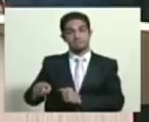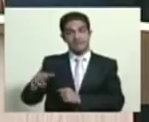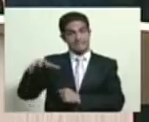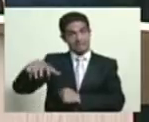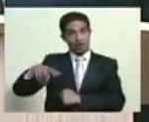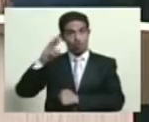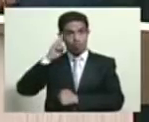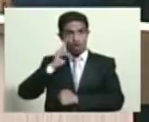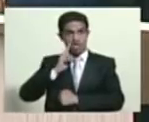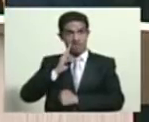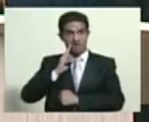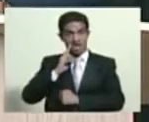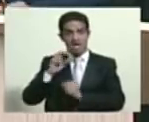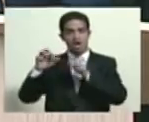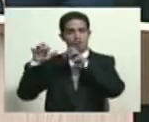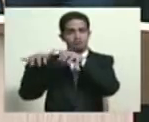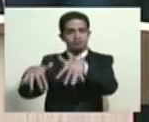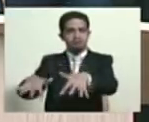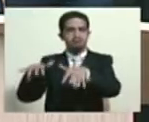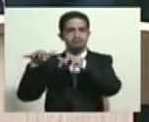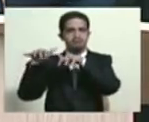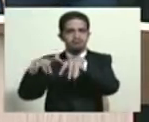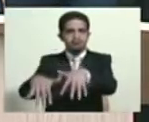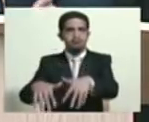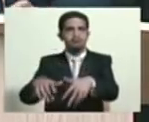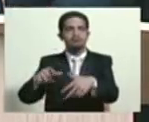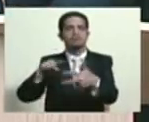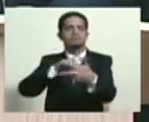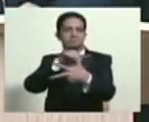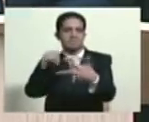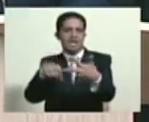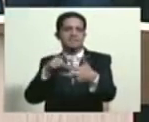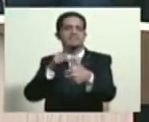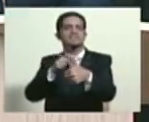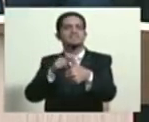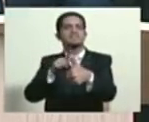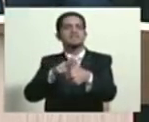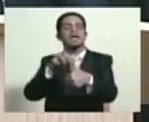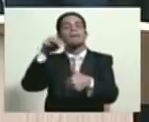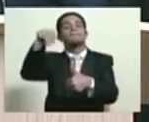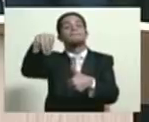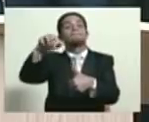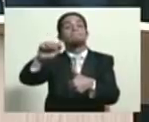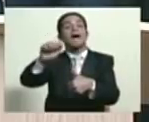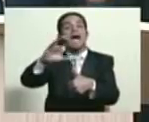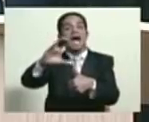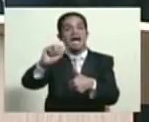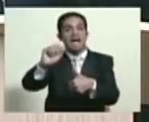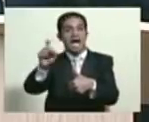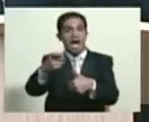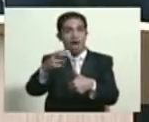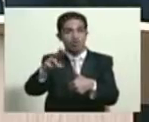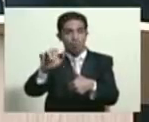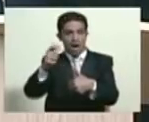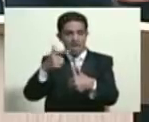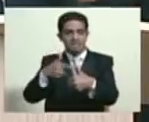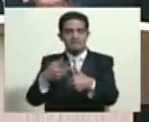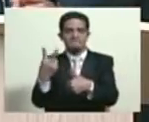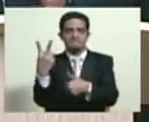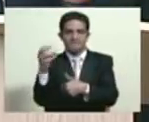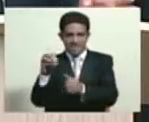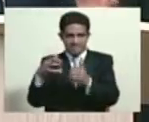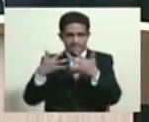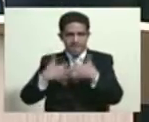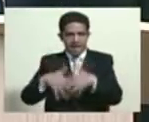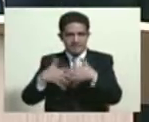hidroeléctrica, es producida por tres grandes centrales. La central Macagua, que tiene 20 máquinas, y